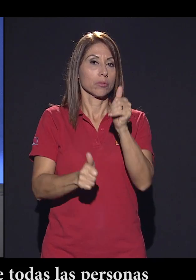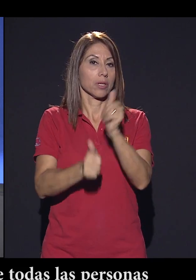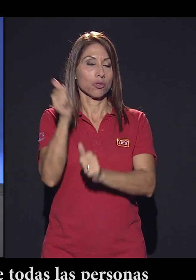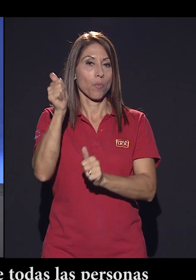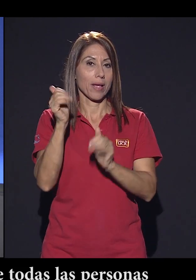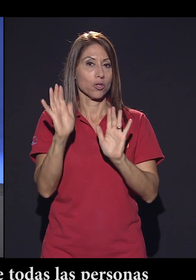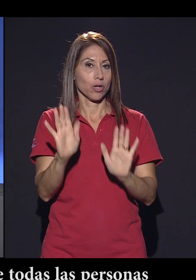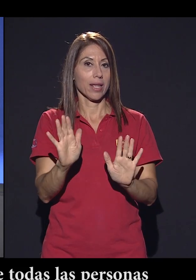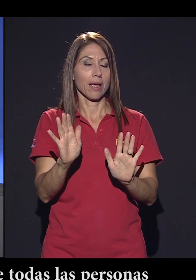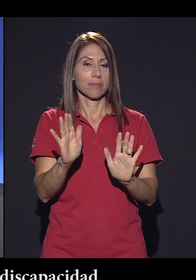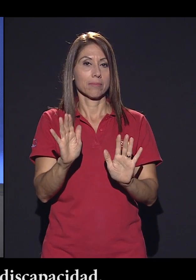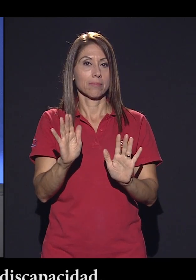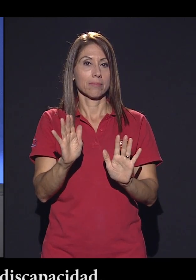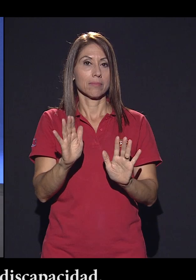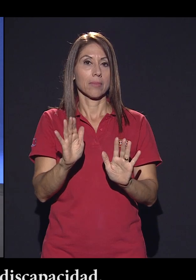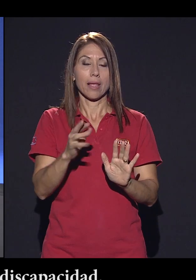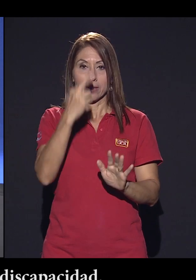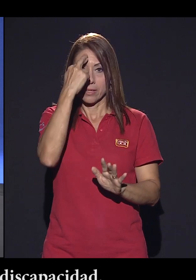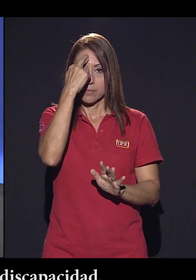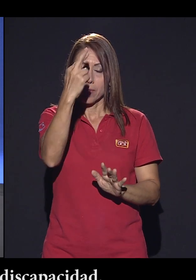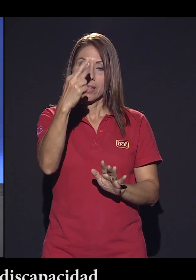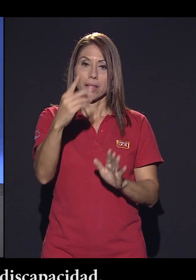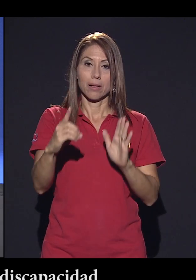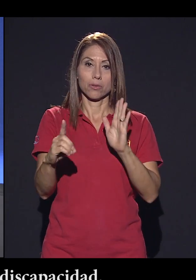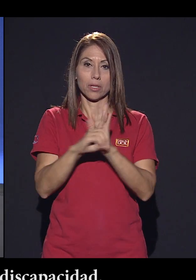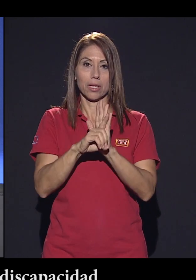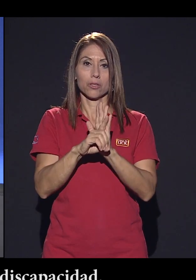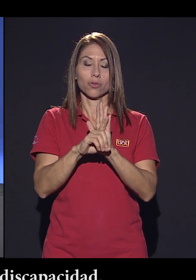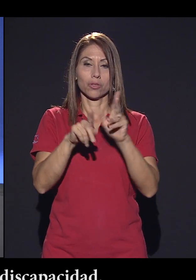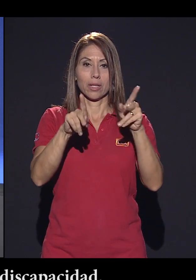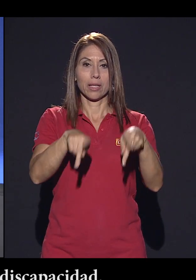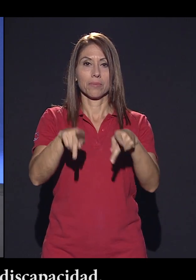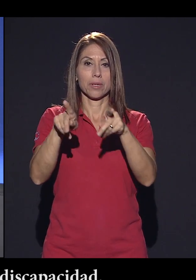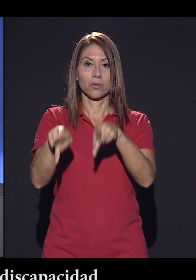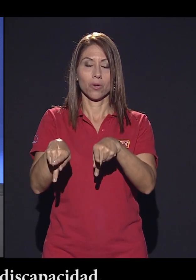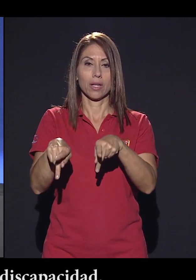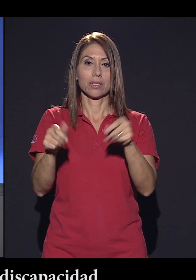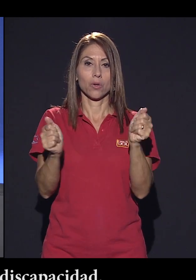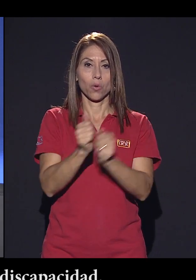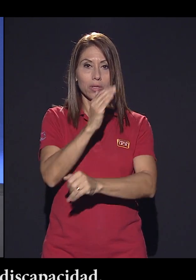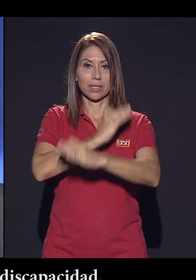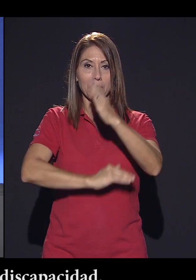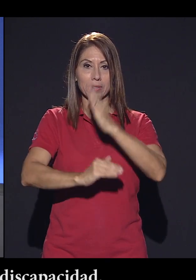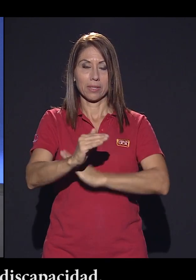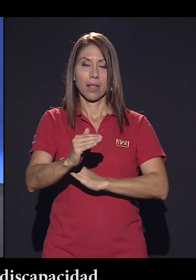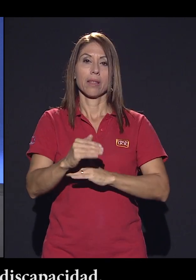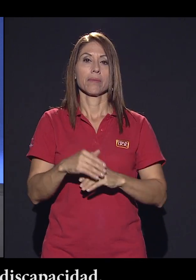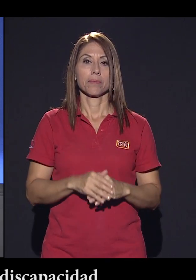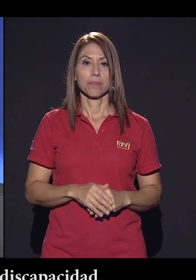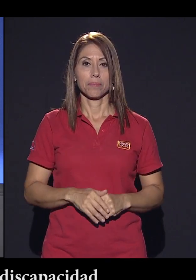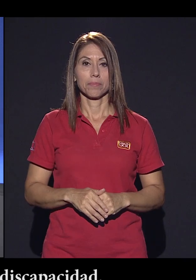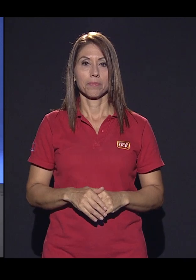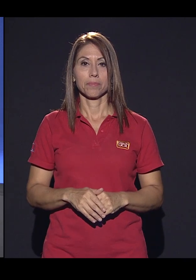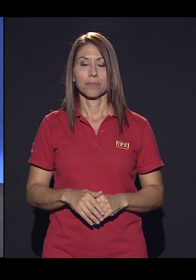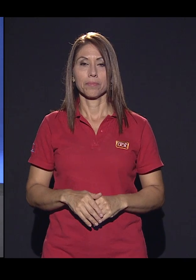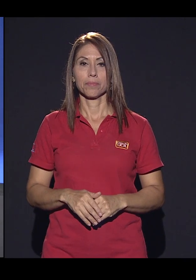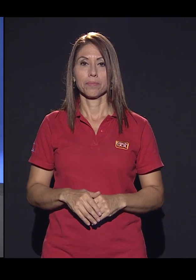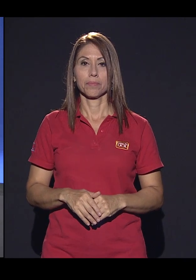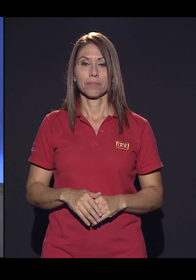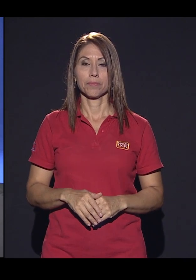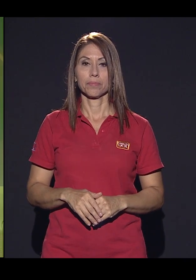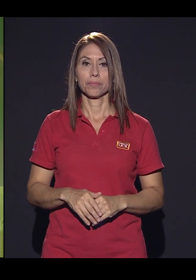en su mayoría, en el respeto a los derechos de las personas con discapacidad.